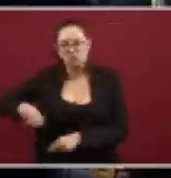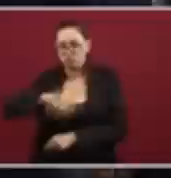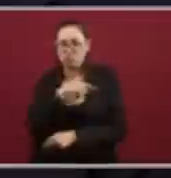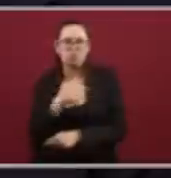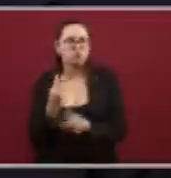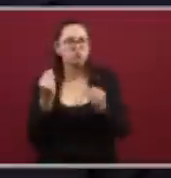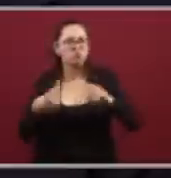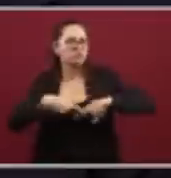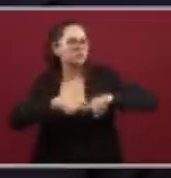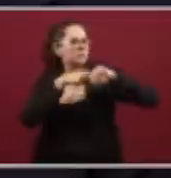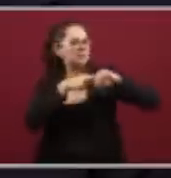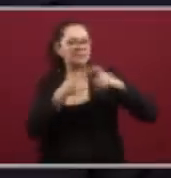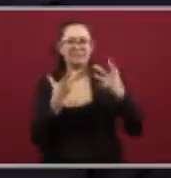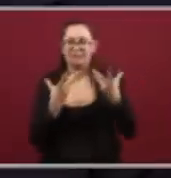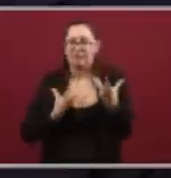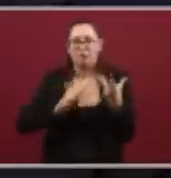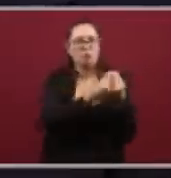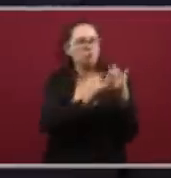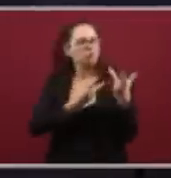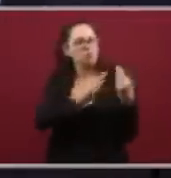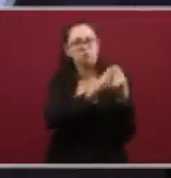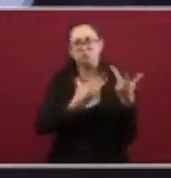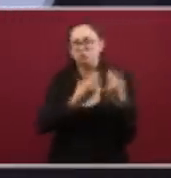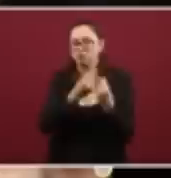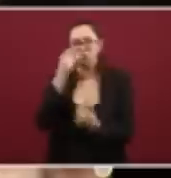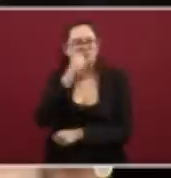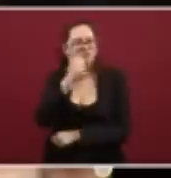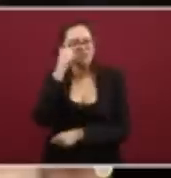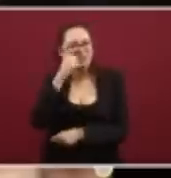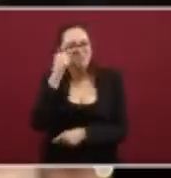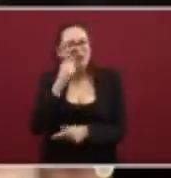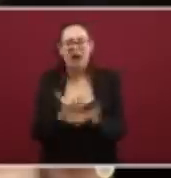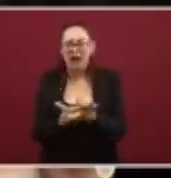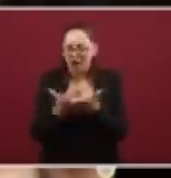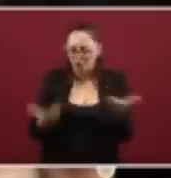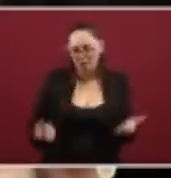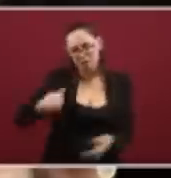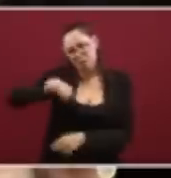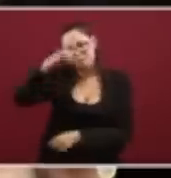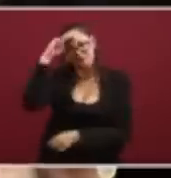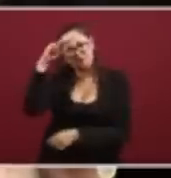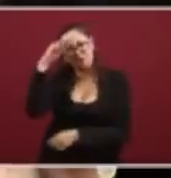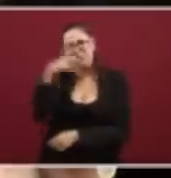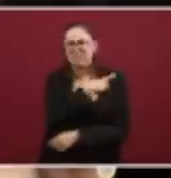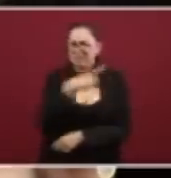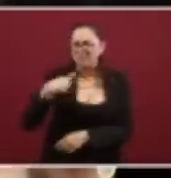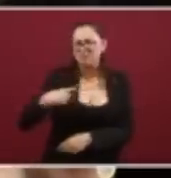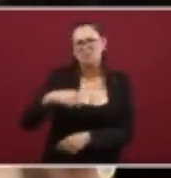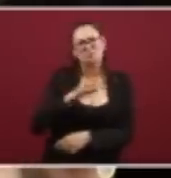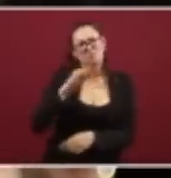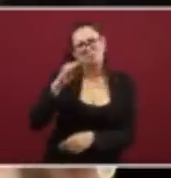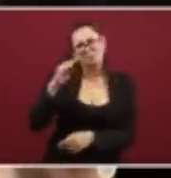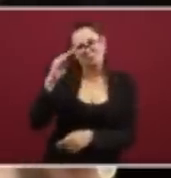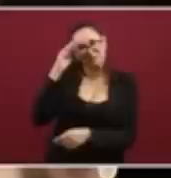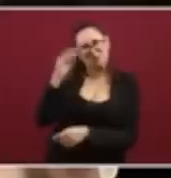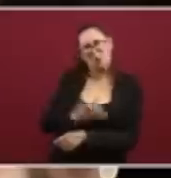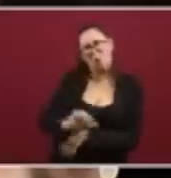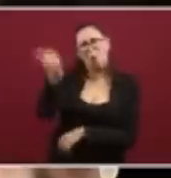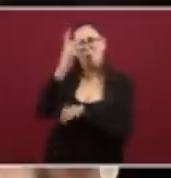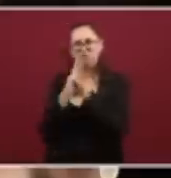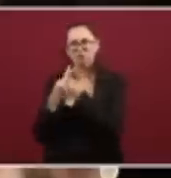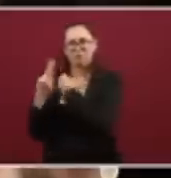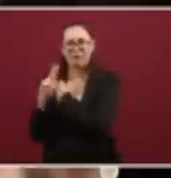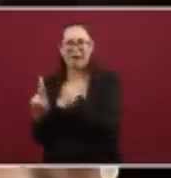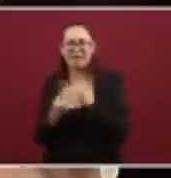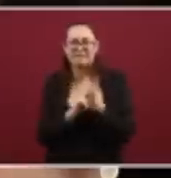presiente no es momento ya de con mayor fuerza a buscar mirar otros horizontes por ejemplo abrirnos